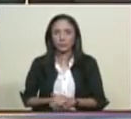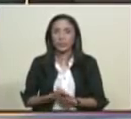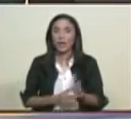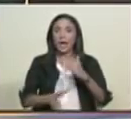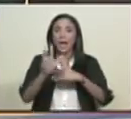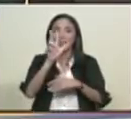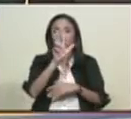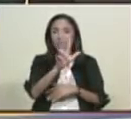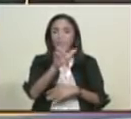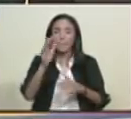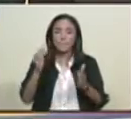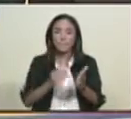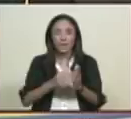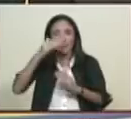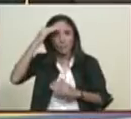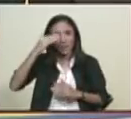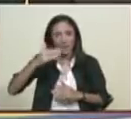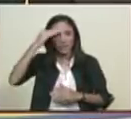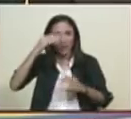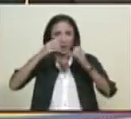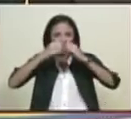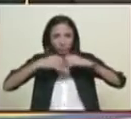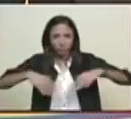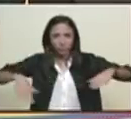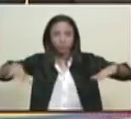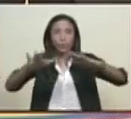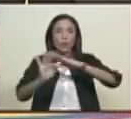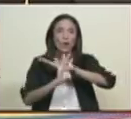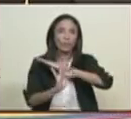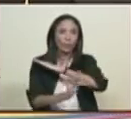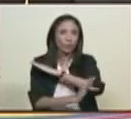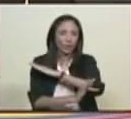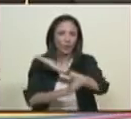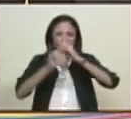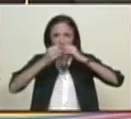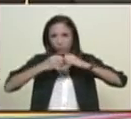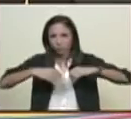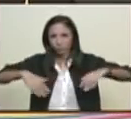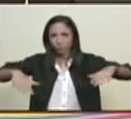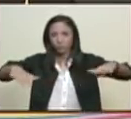soldados en la frontera del norte de Santander, de Cúcuta.